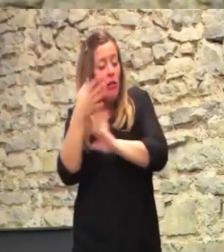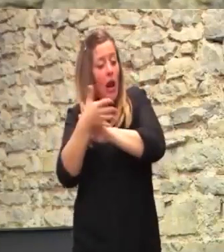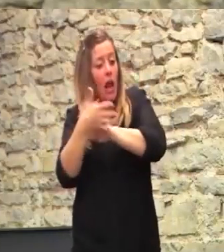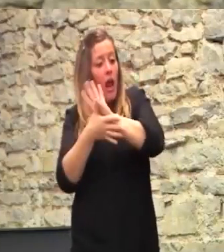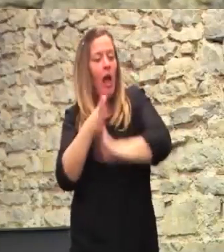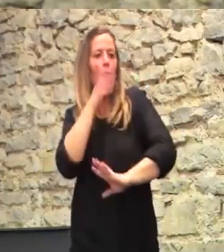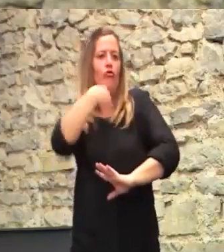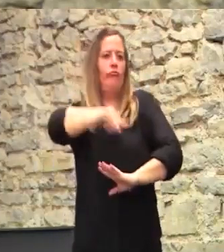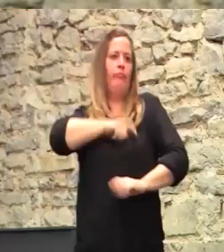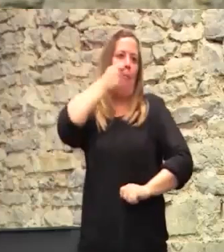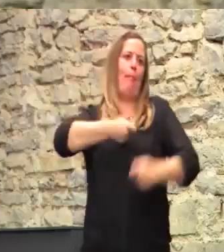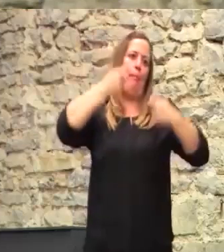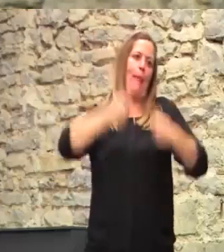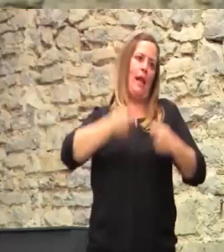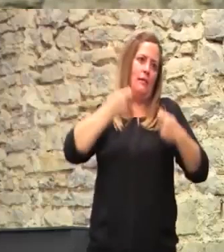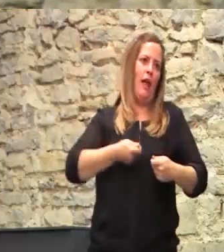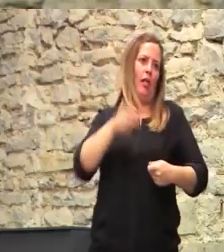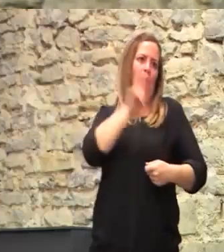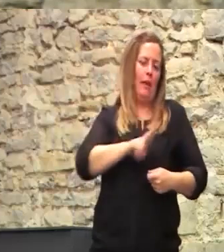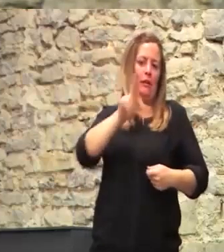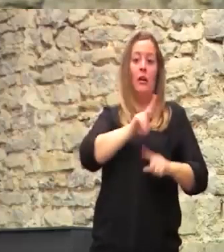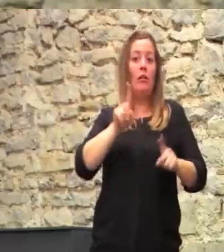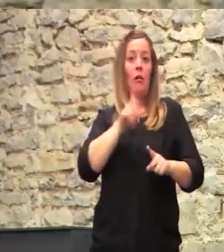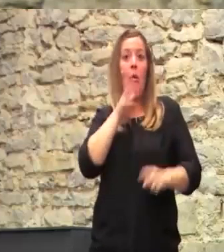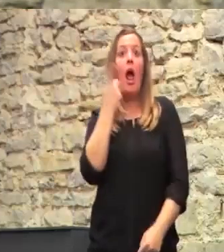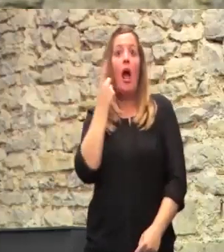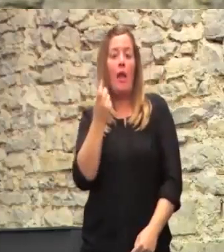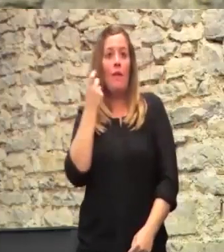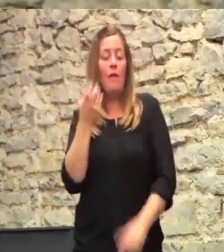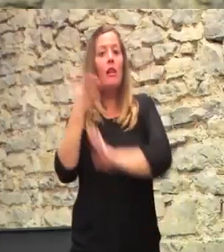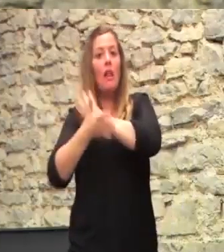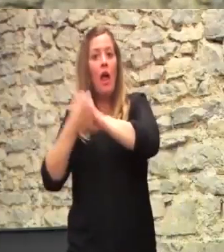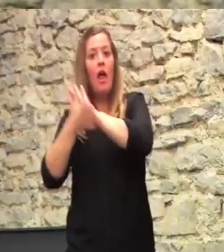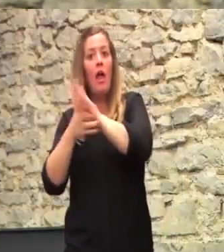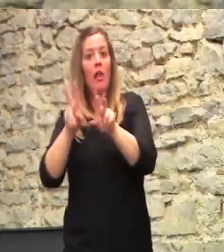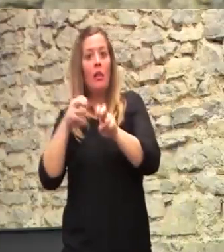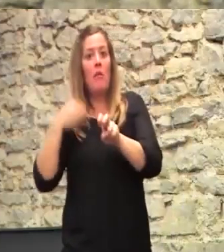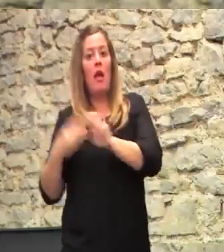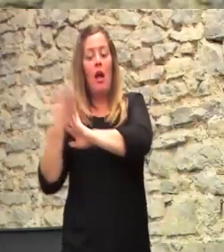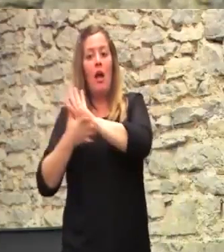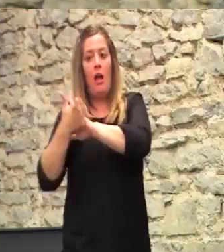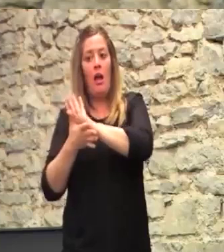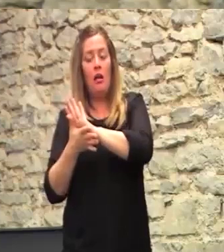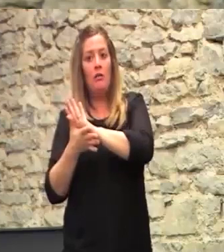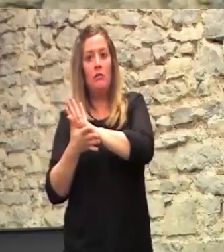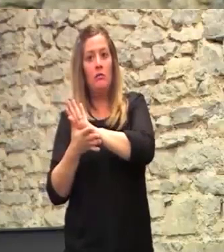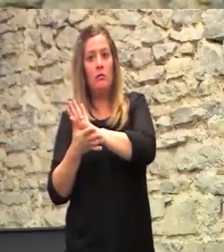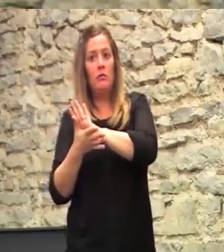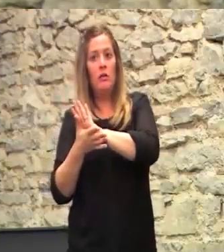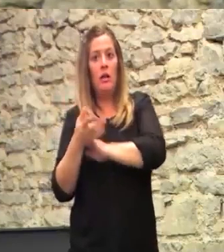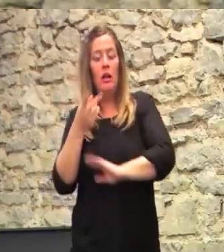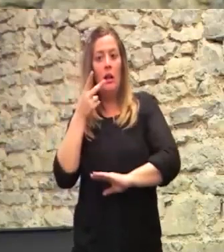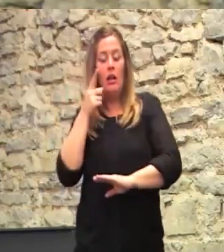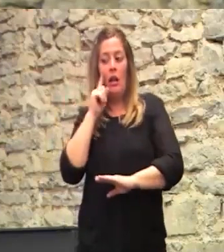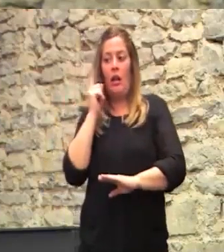sino porque es necesario seguir hablando de esto y es necesario seguir viendo como desarrollamos en algo